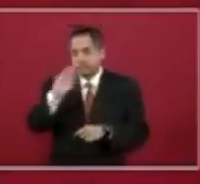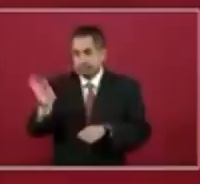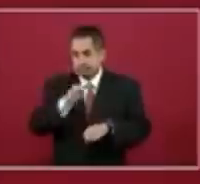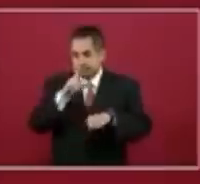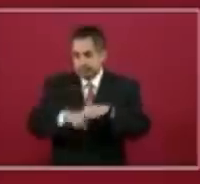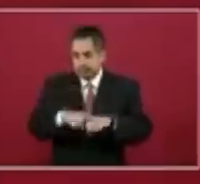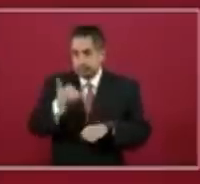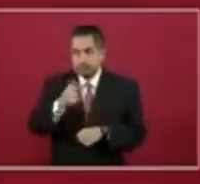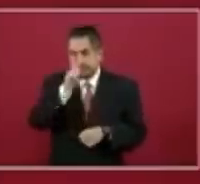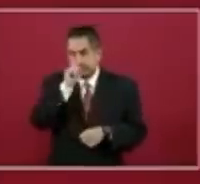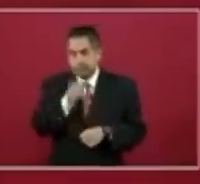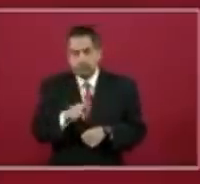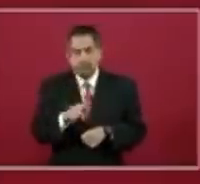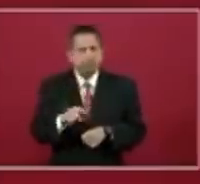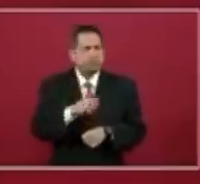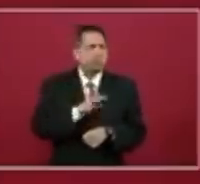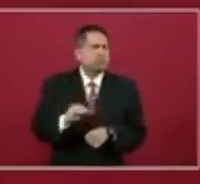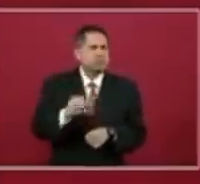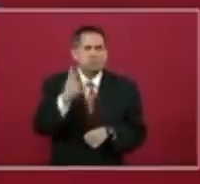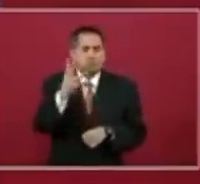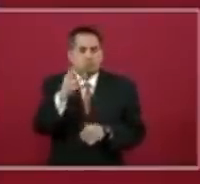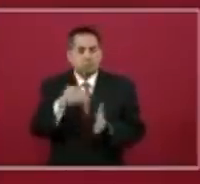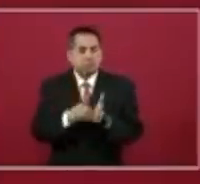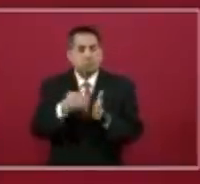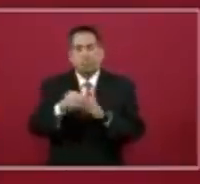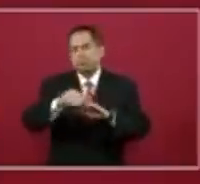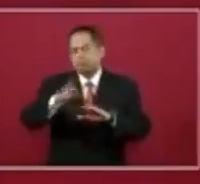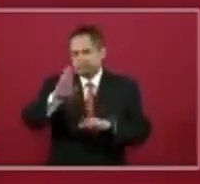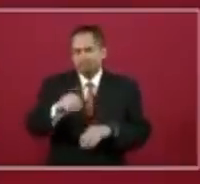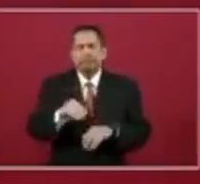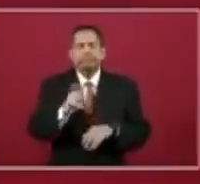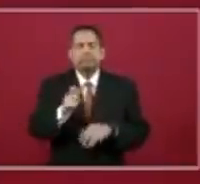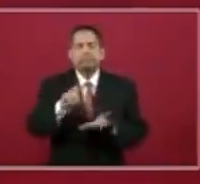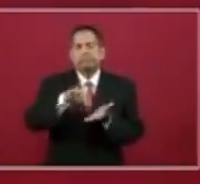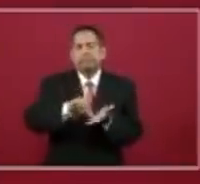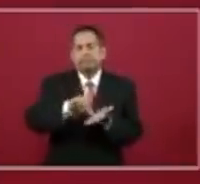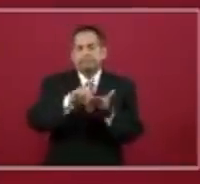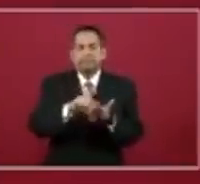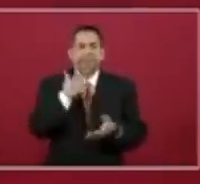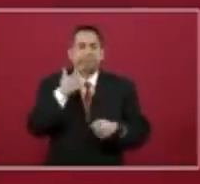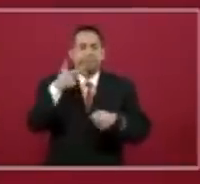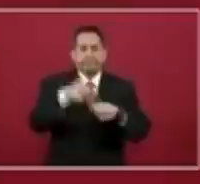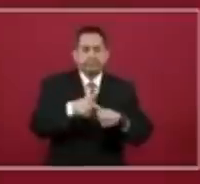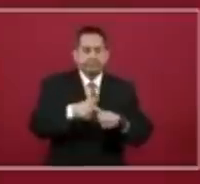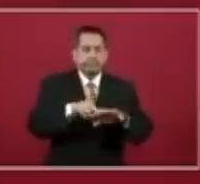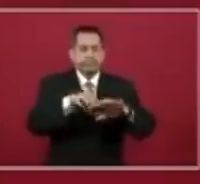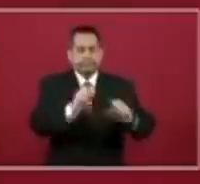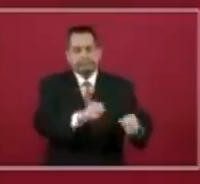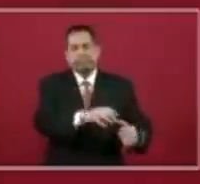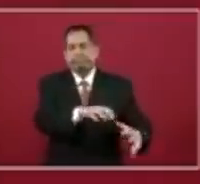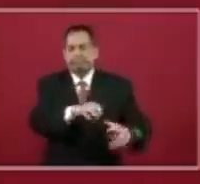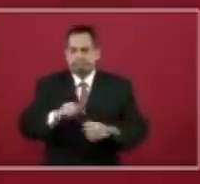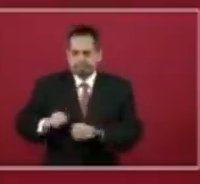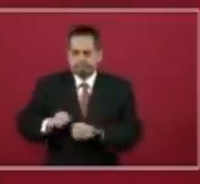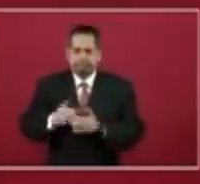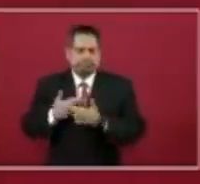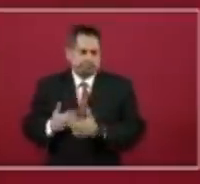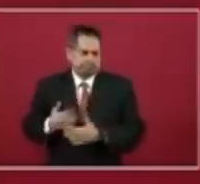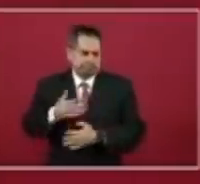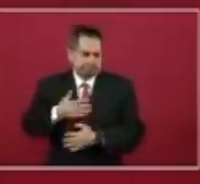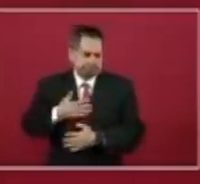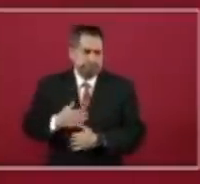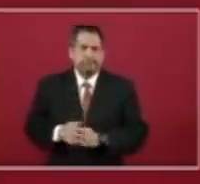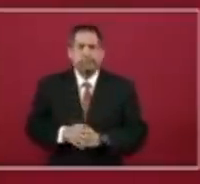y poco más de 4 millones de litros de combustible asegurados. Me voy